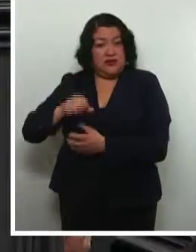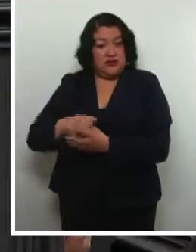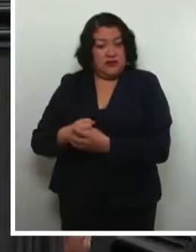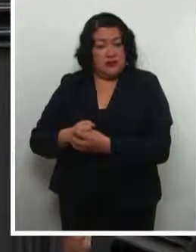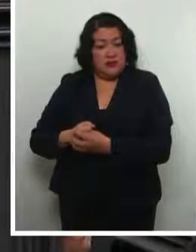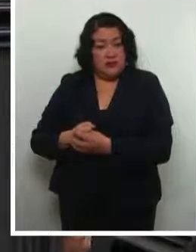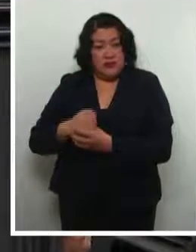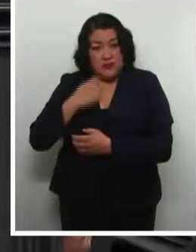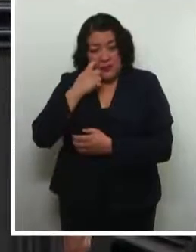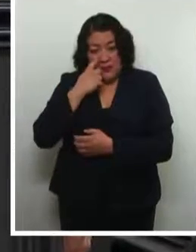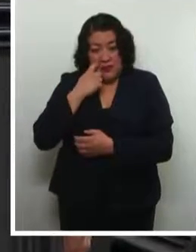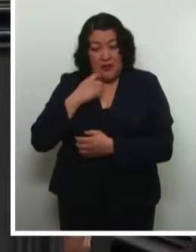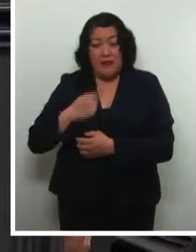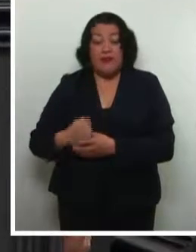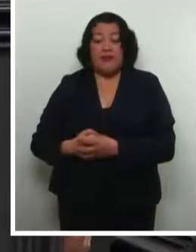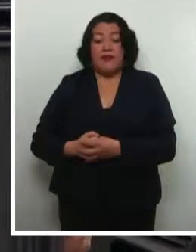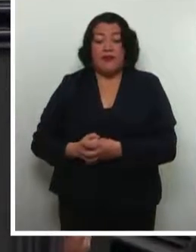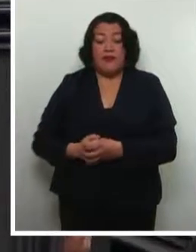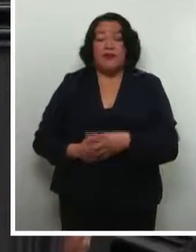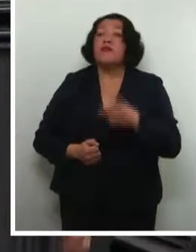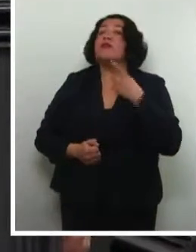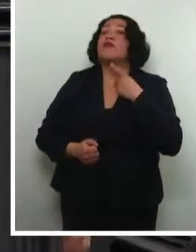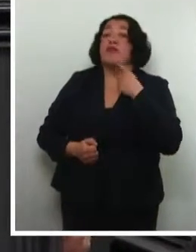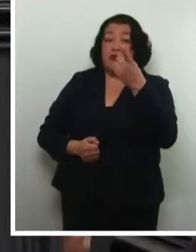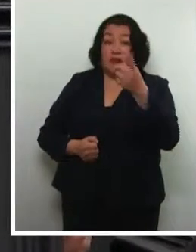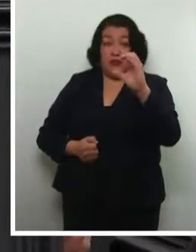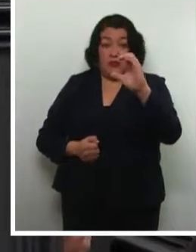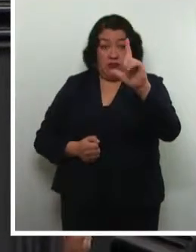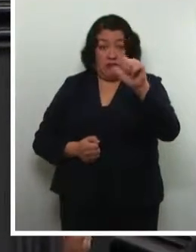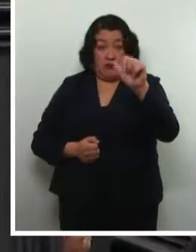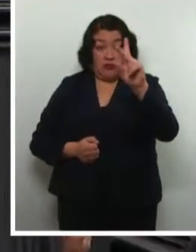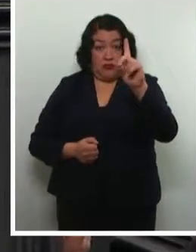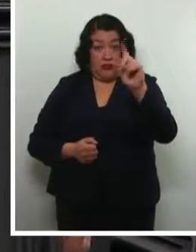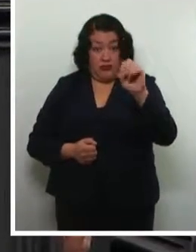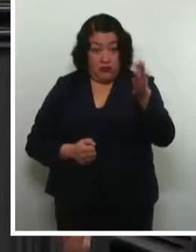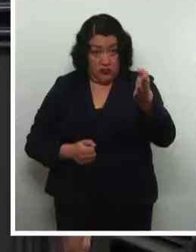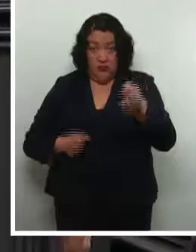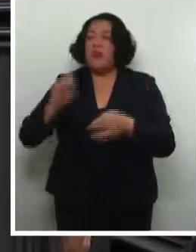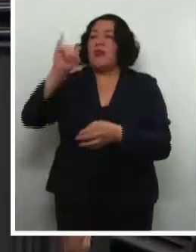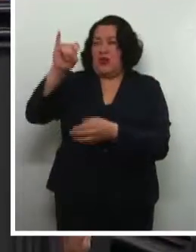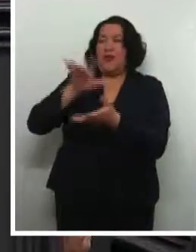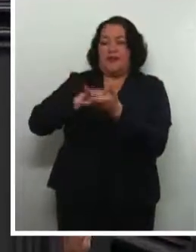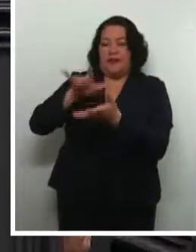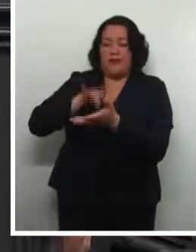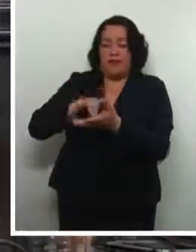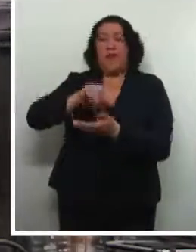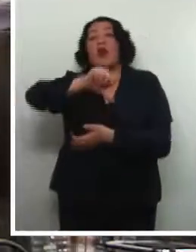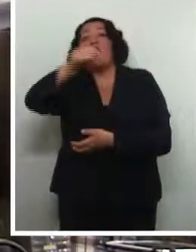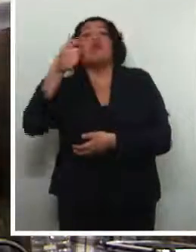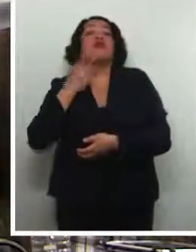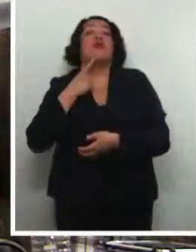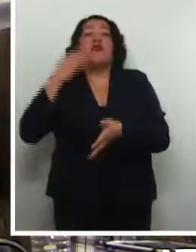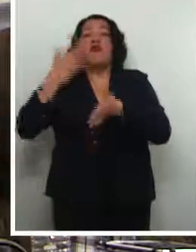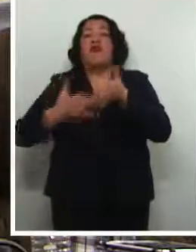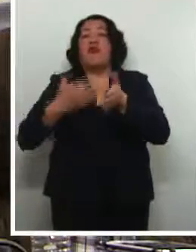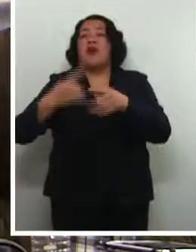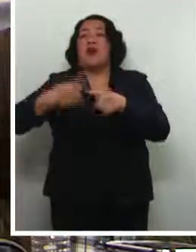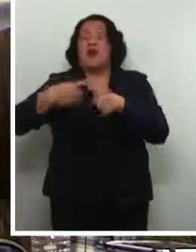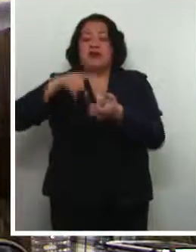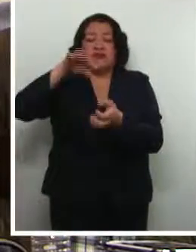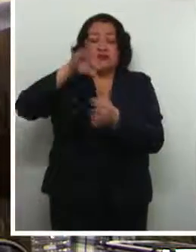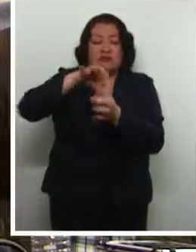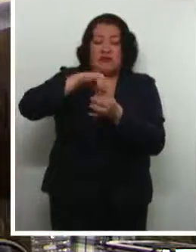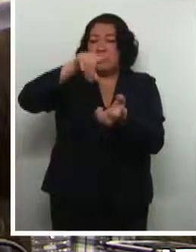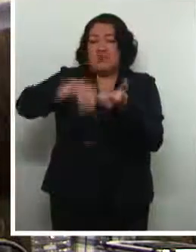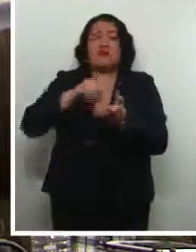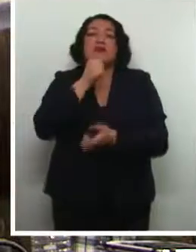La diputada Claudia. Diputada Claudia Aguilar. A favor. ¿Algún otro diputado falta de emitir su